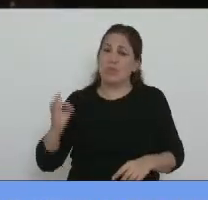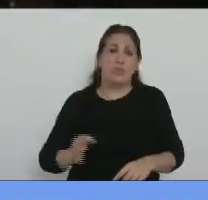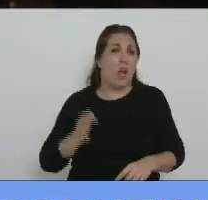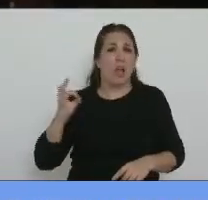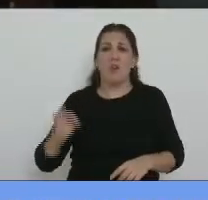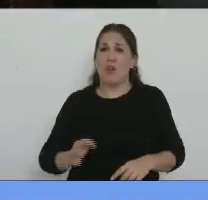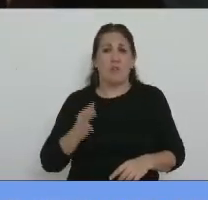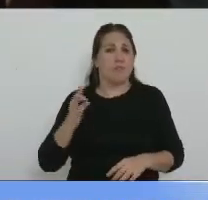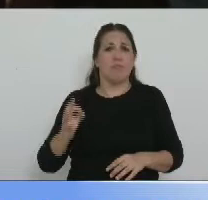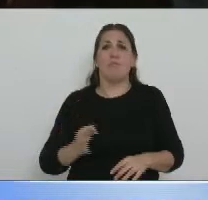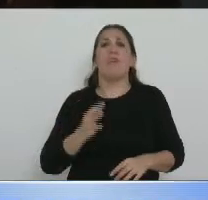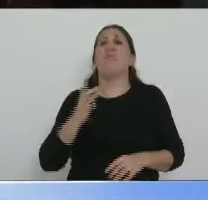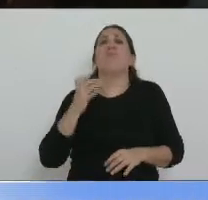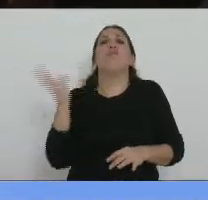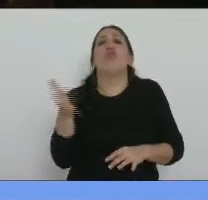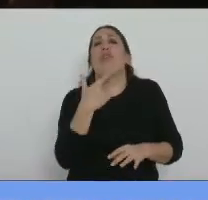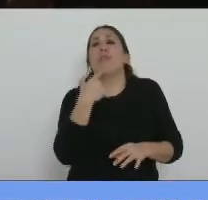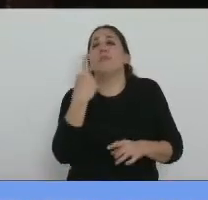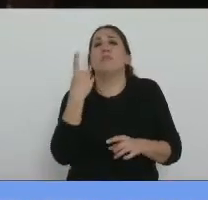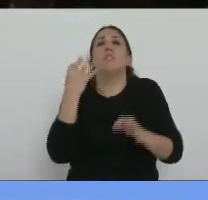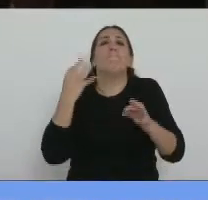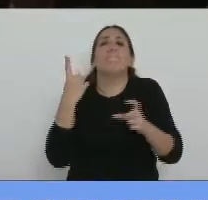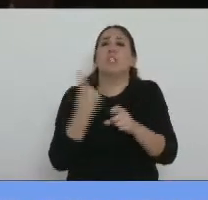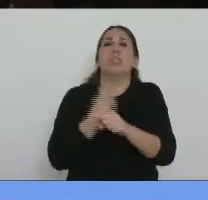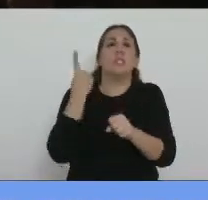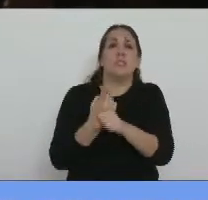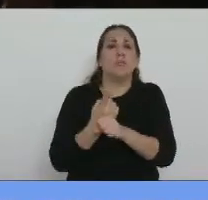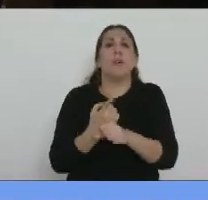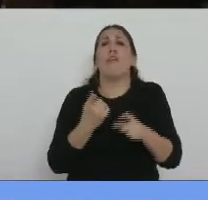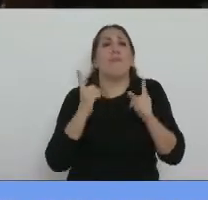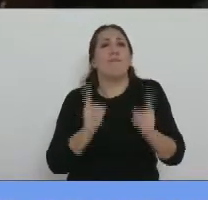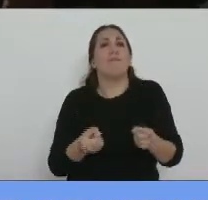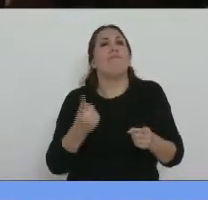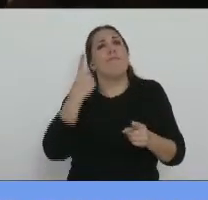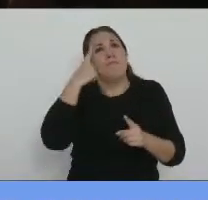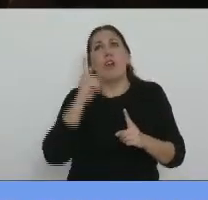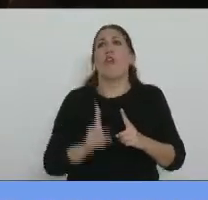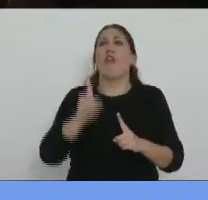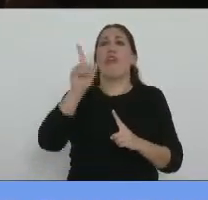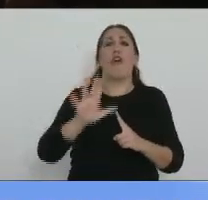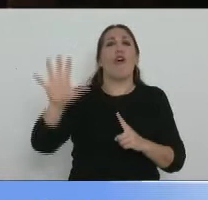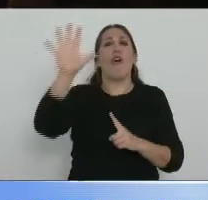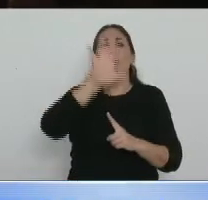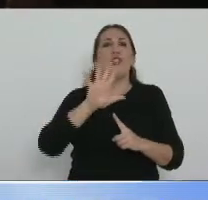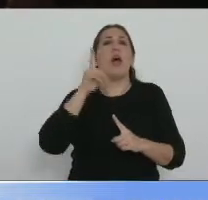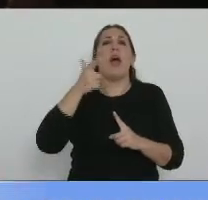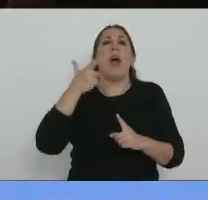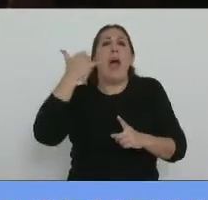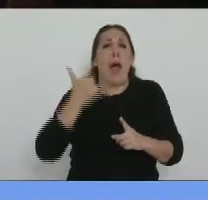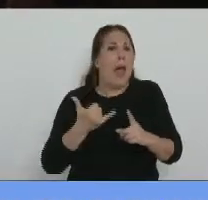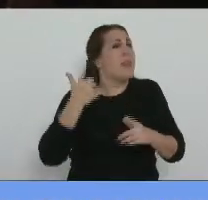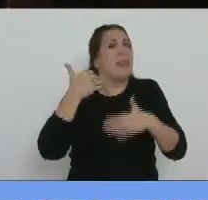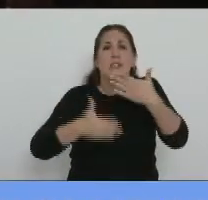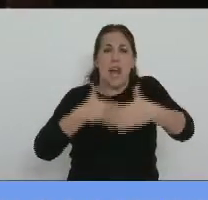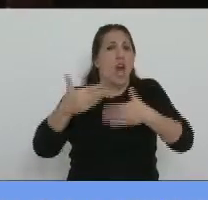que no es inviable seguimos sosteniendo que el norte argentino es un camino de desarrollo para la argentina es una